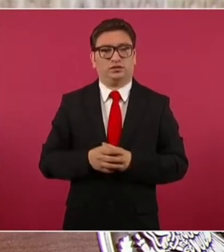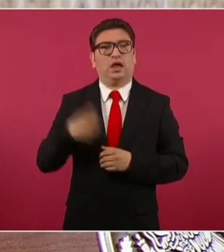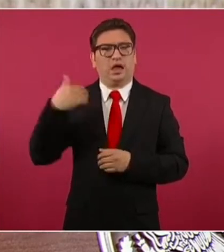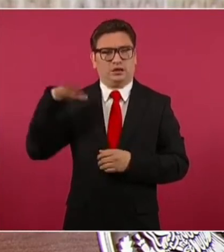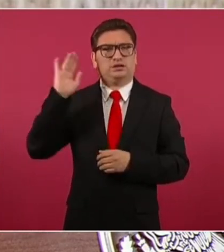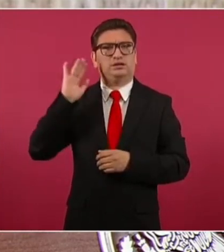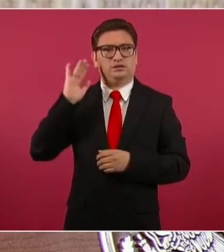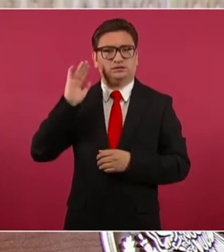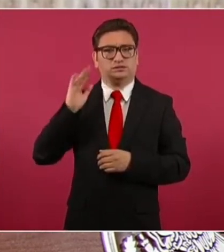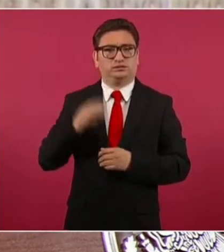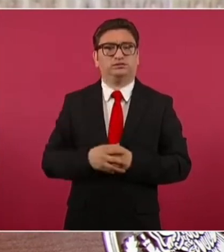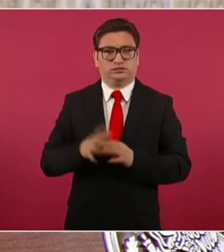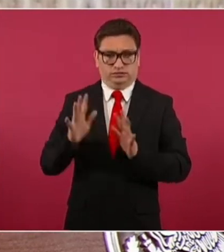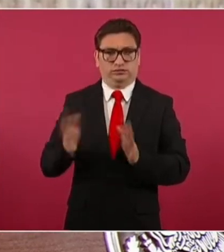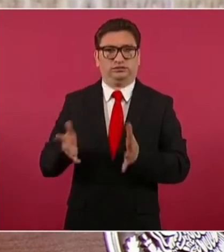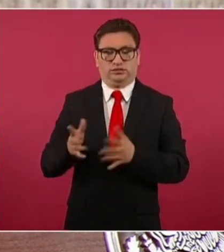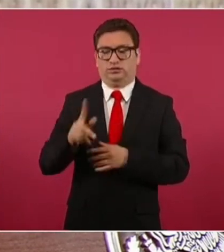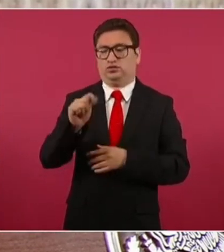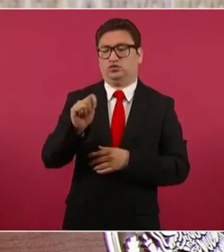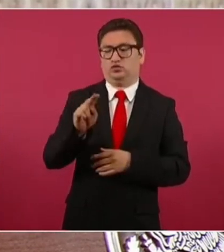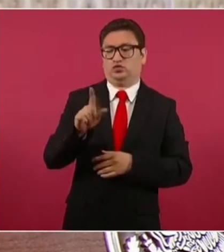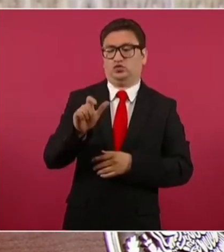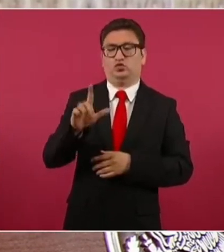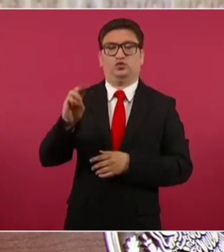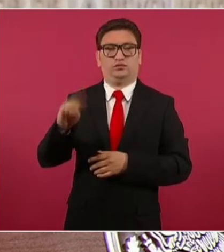antes ya declararon municipio a Tulum.